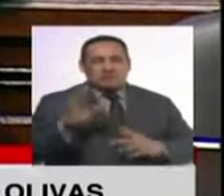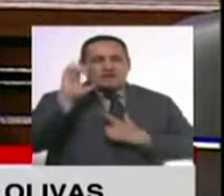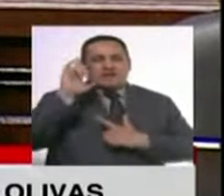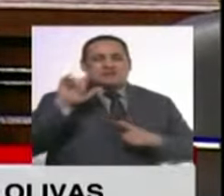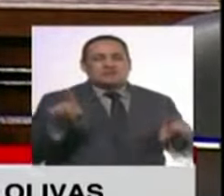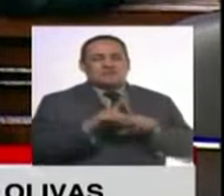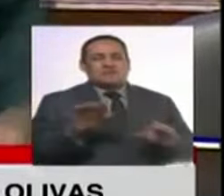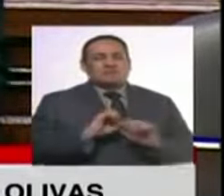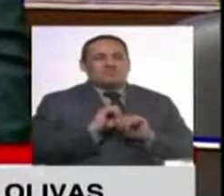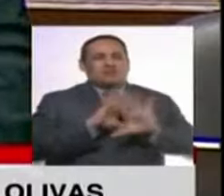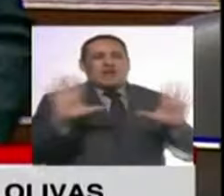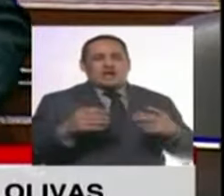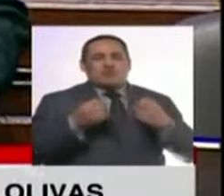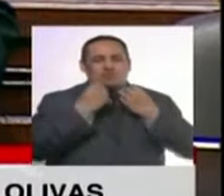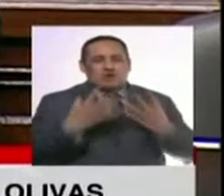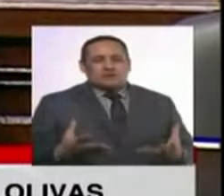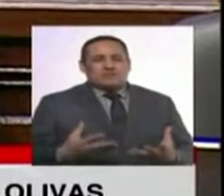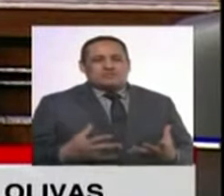ejército espléndido